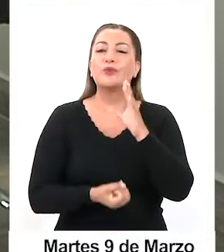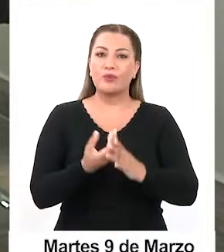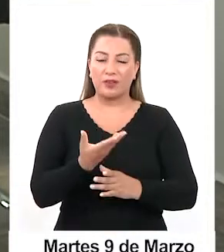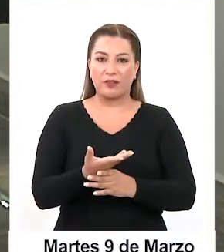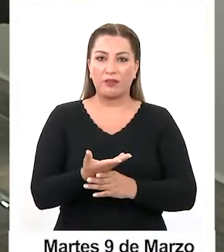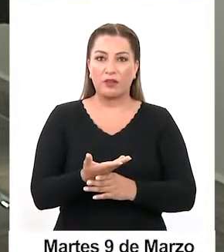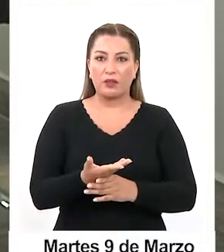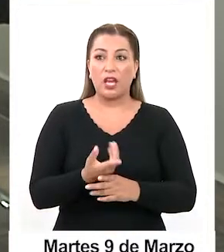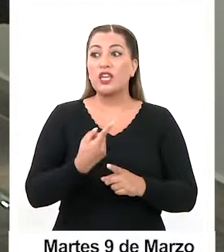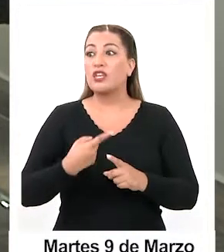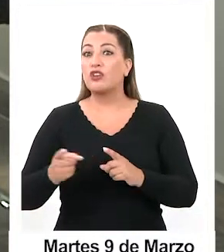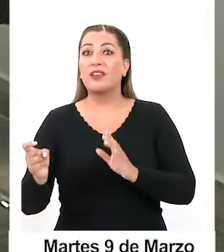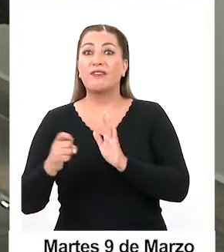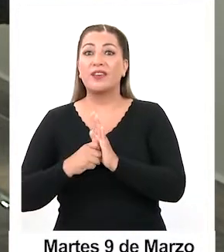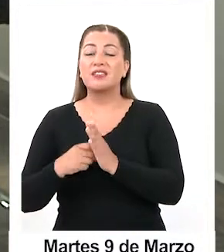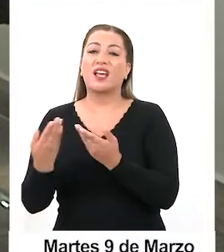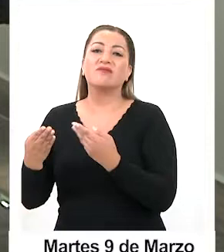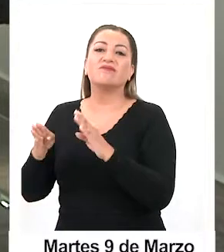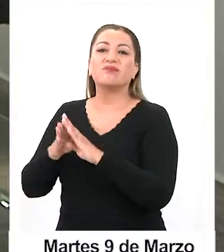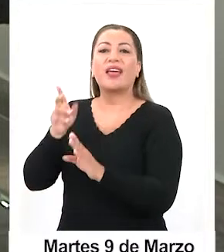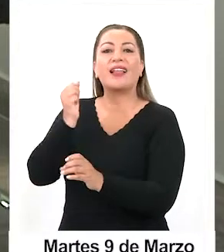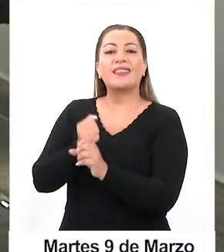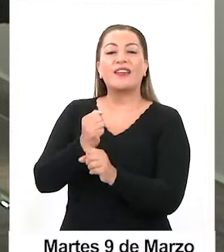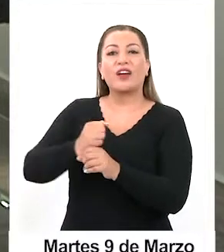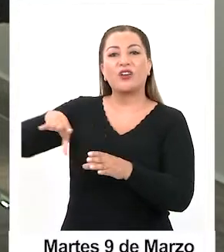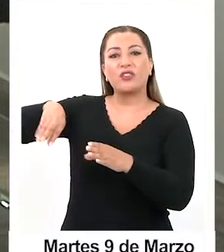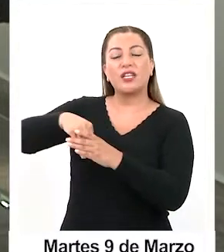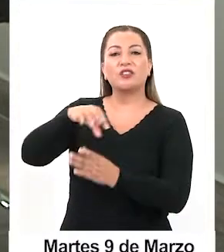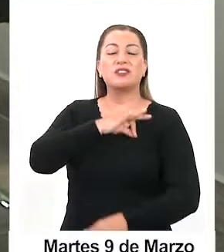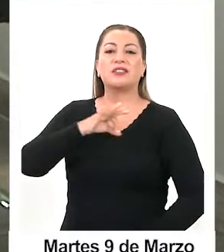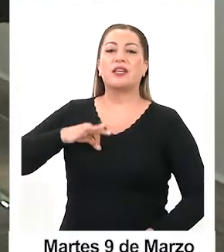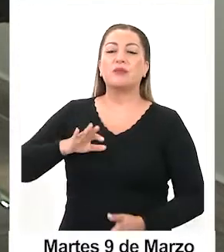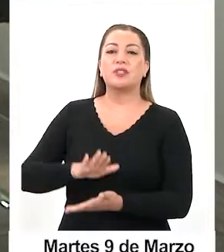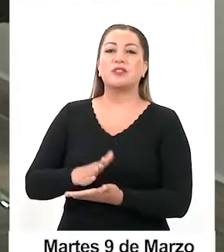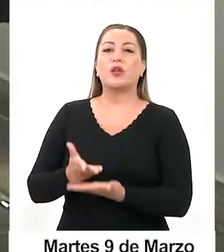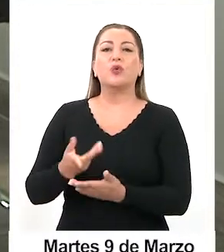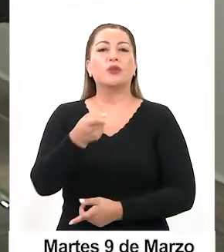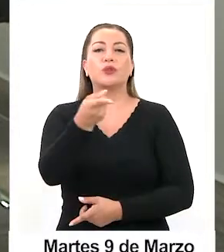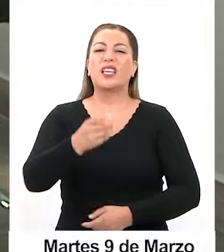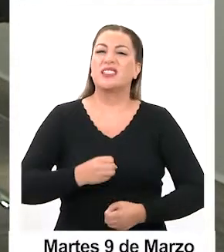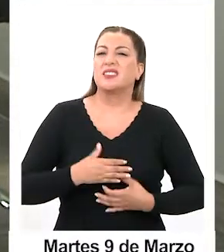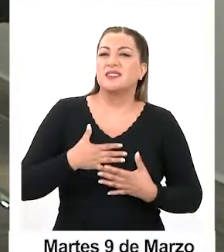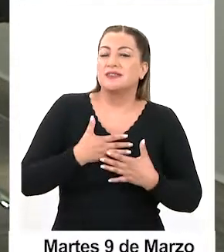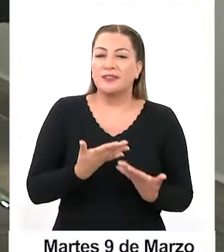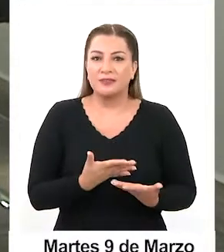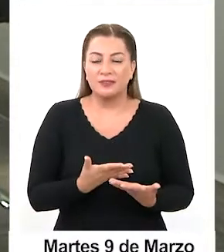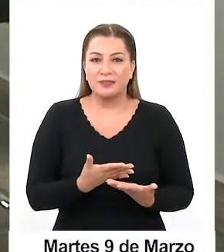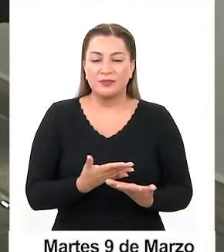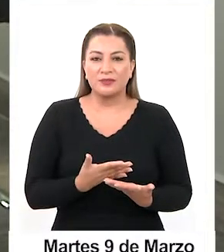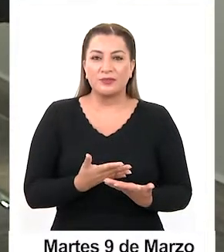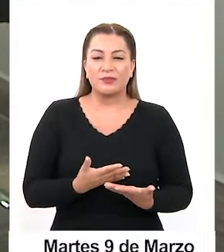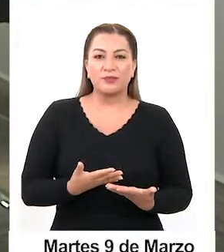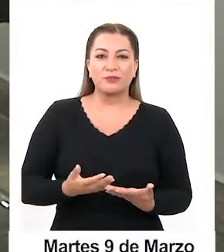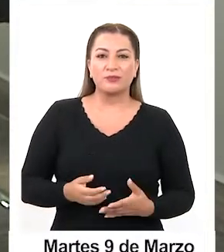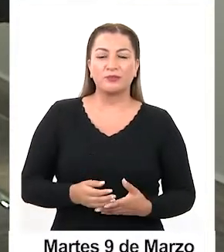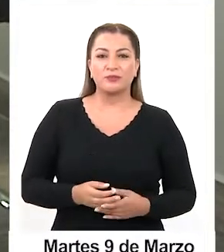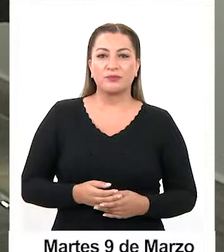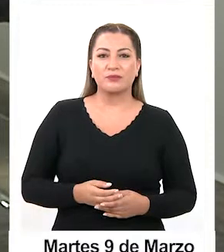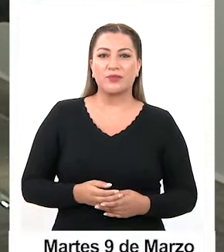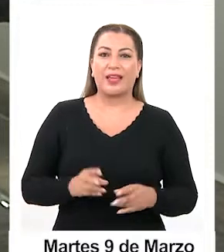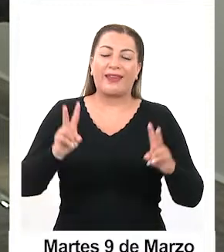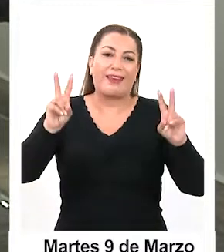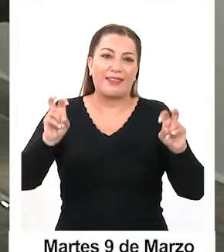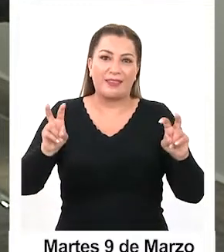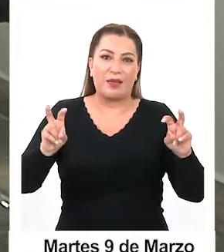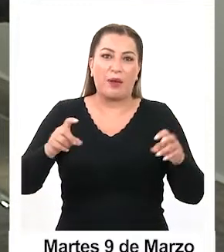se cierra otra etapa que es su gestión en la Seremi de Salud. ¿Cuáles son sus sensaciones ya un poco en este contexto